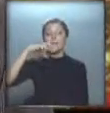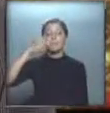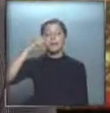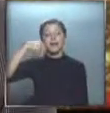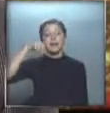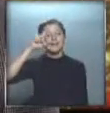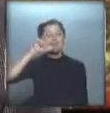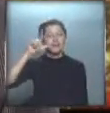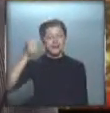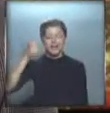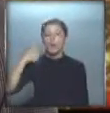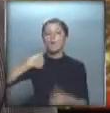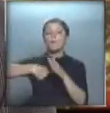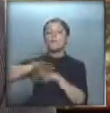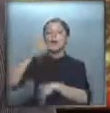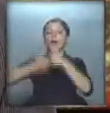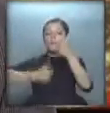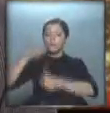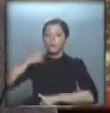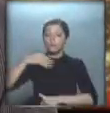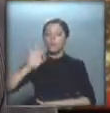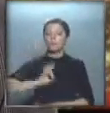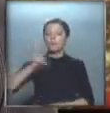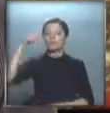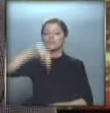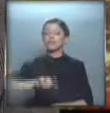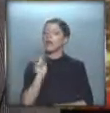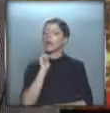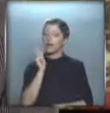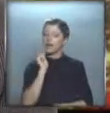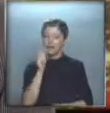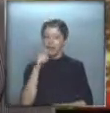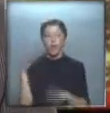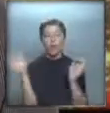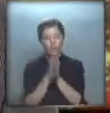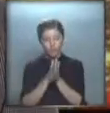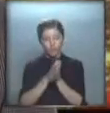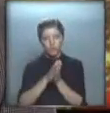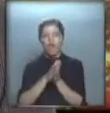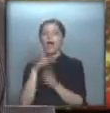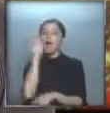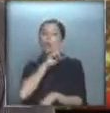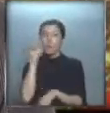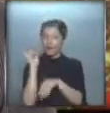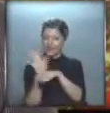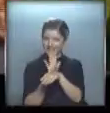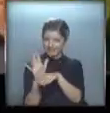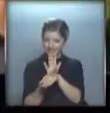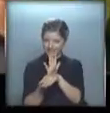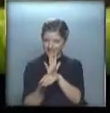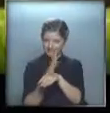nominados y nominadas para la próxima entrega de Premios Sur. Lo acompañó Carla Peterson y esto es lo que nos comentaron después de hacer esas